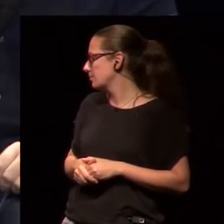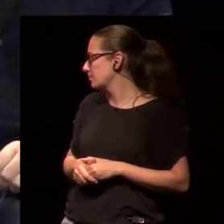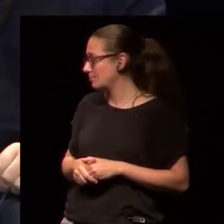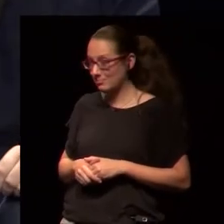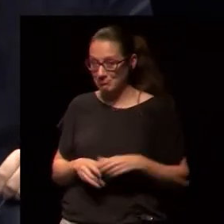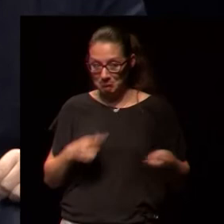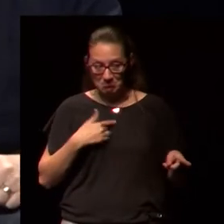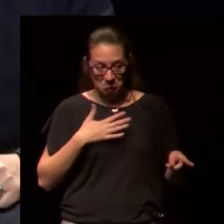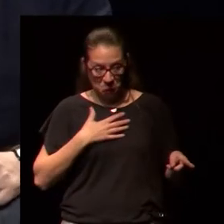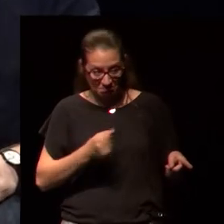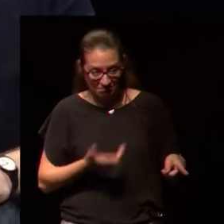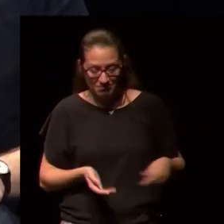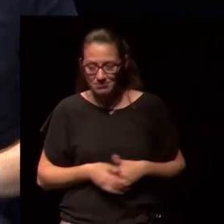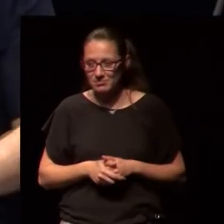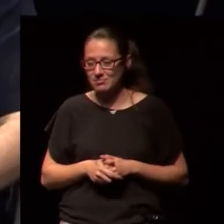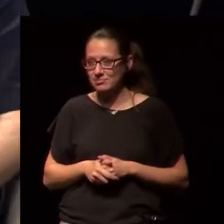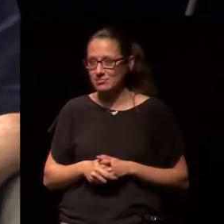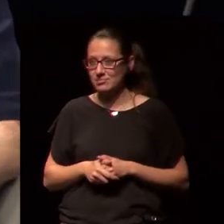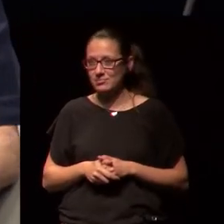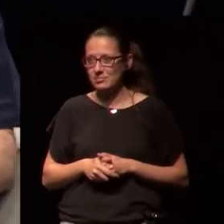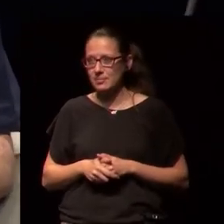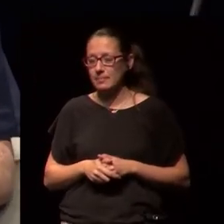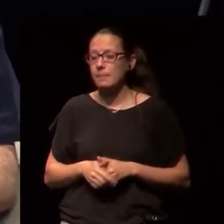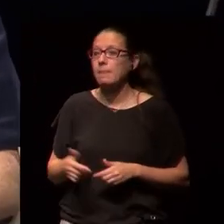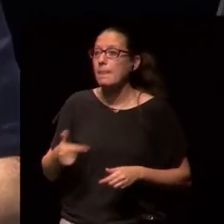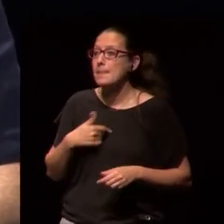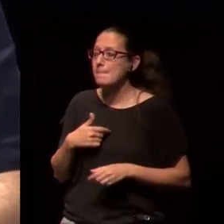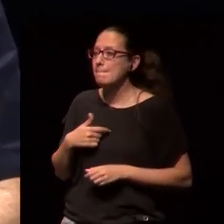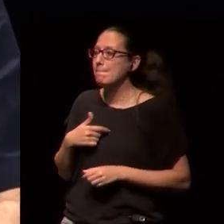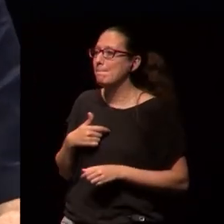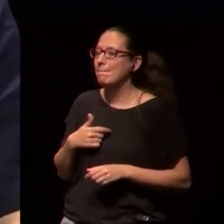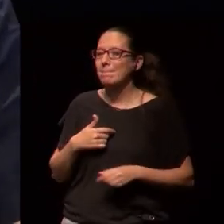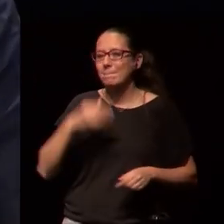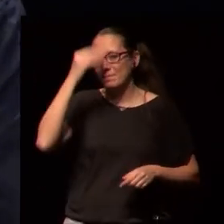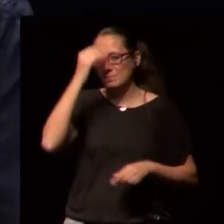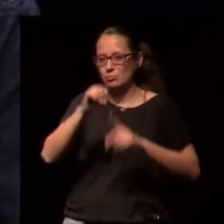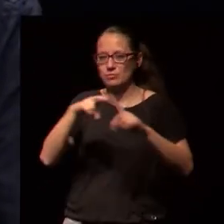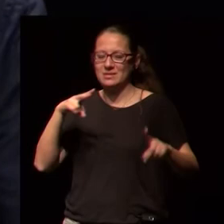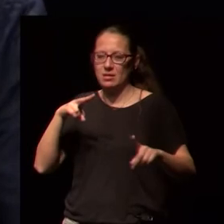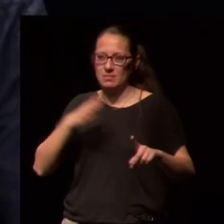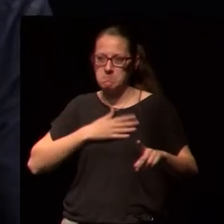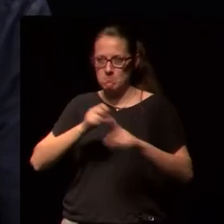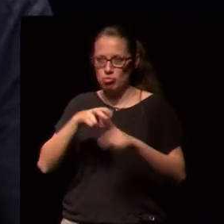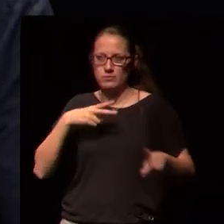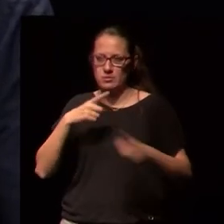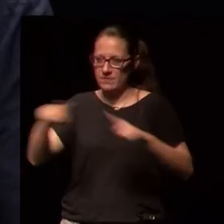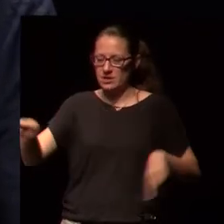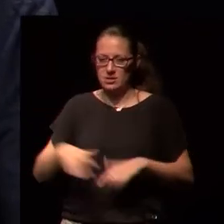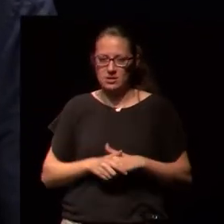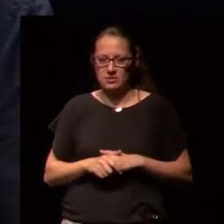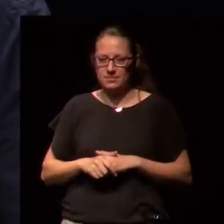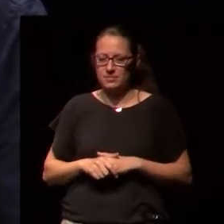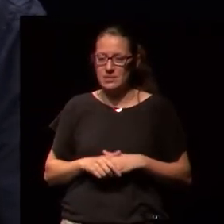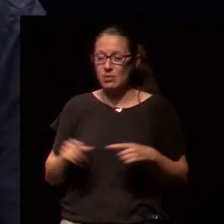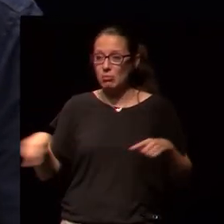¿Te lanzas? Muy bien. Pues yo lo veo de otra forma. Yo lo veo no como lo ven